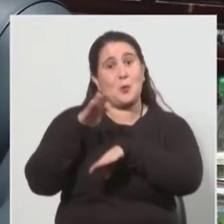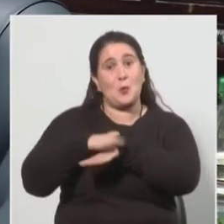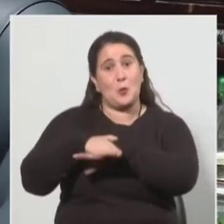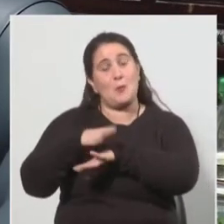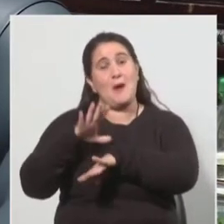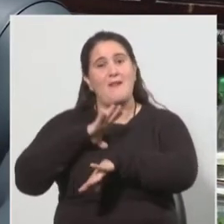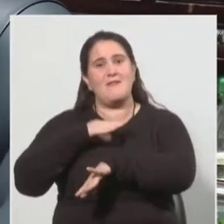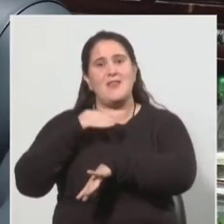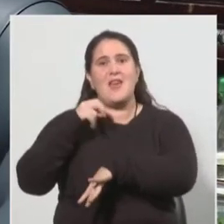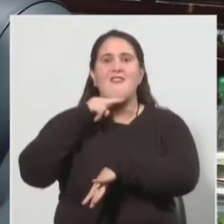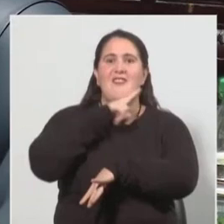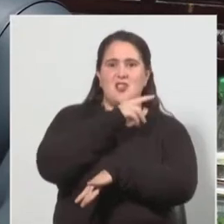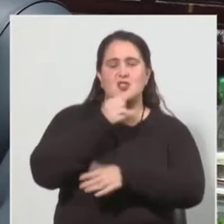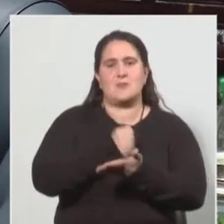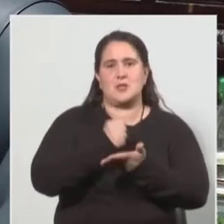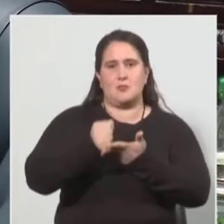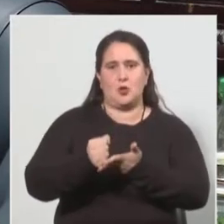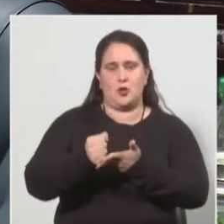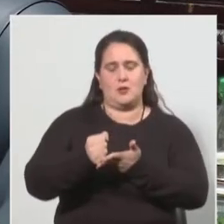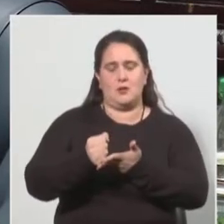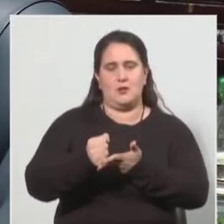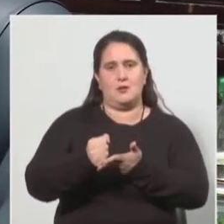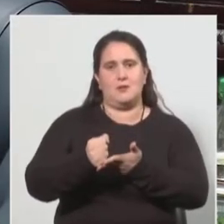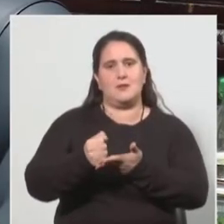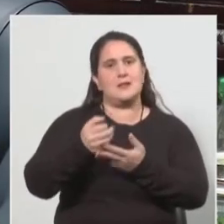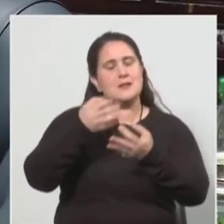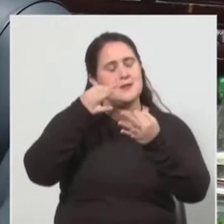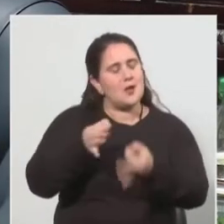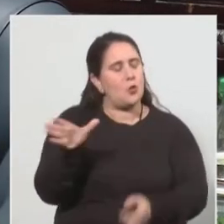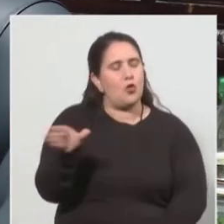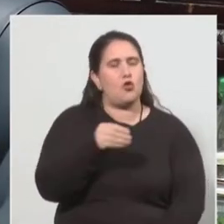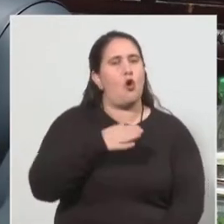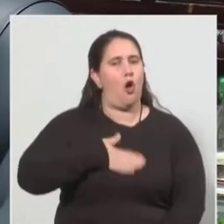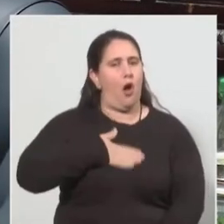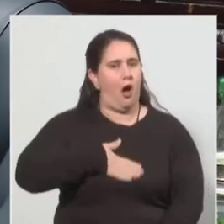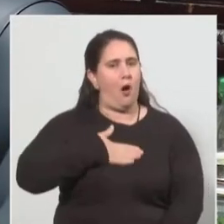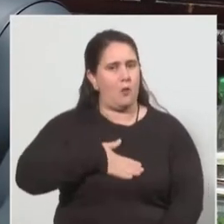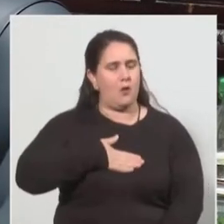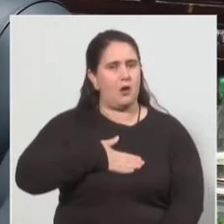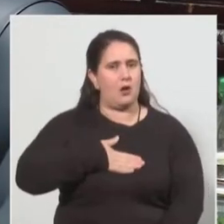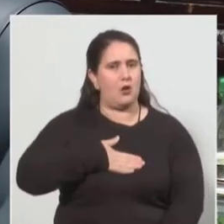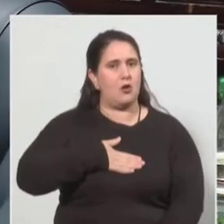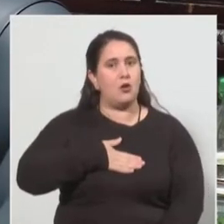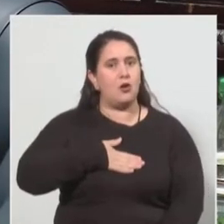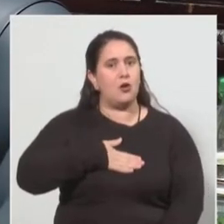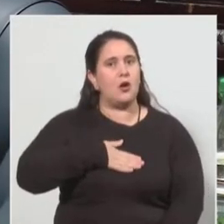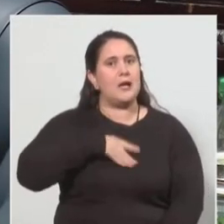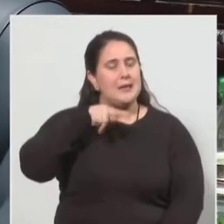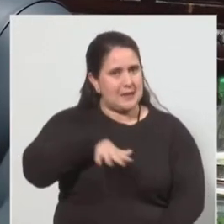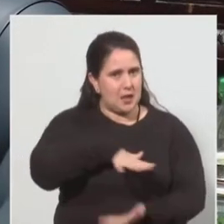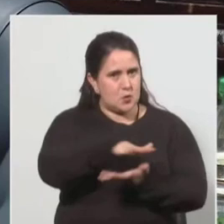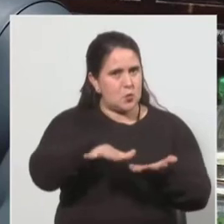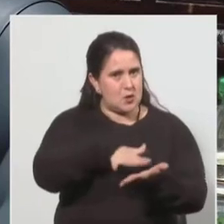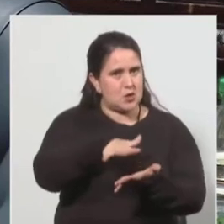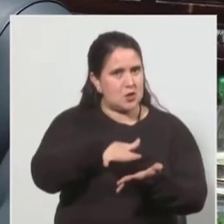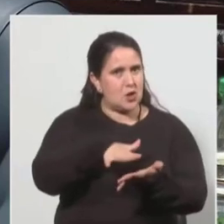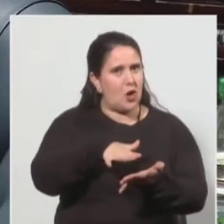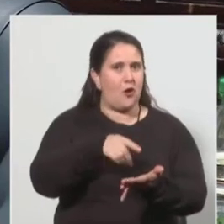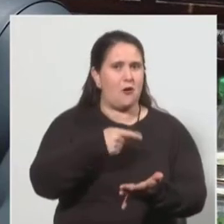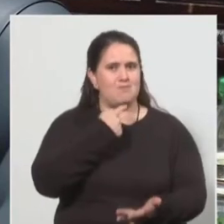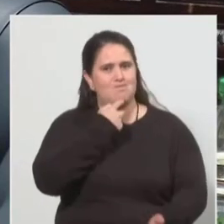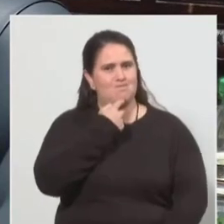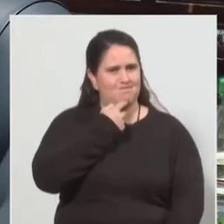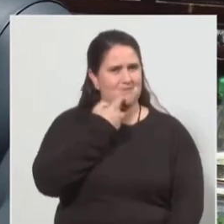un pasaporte falso. Seguramente todos coincidamos en que este era un caso de